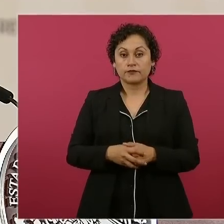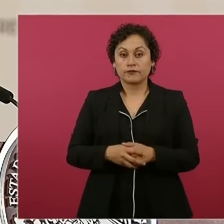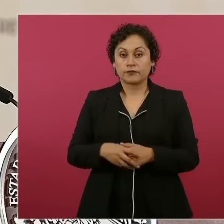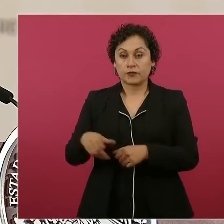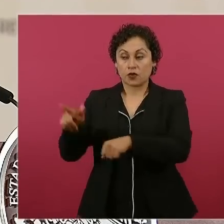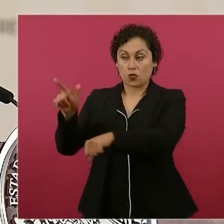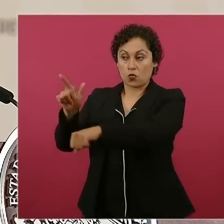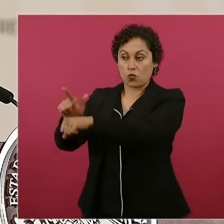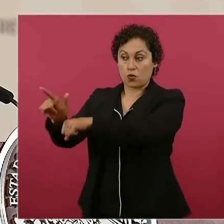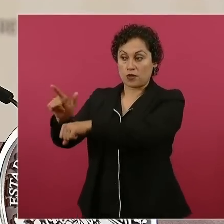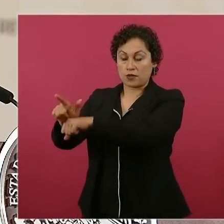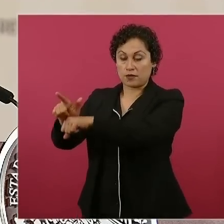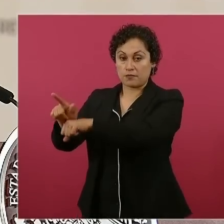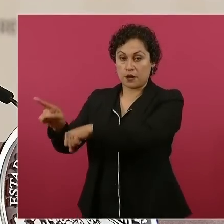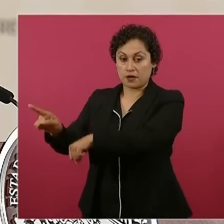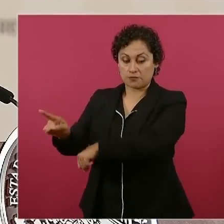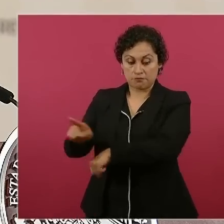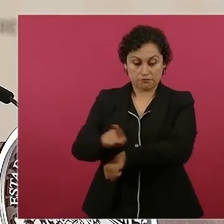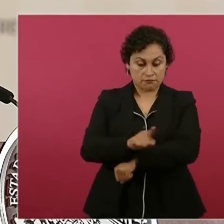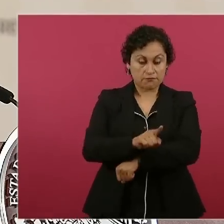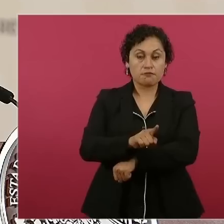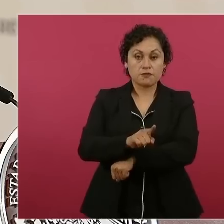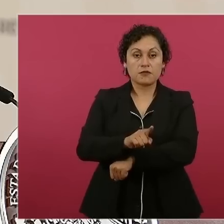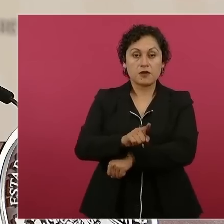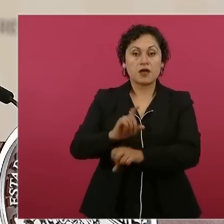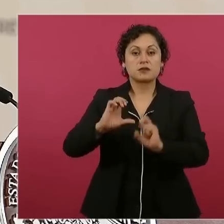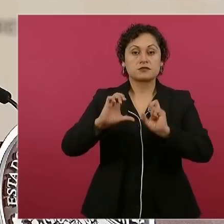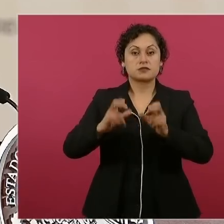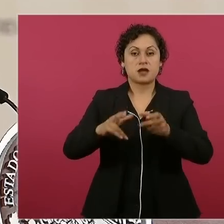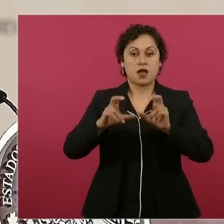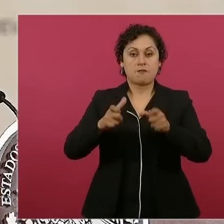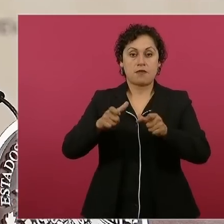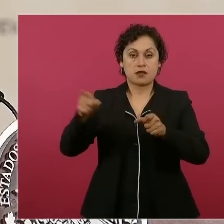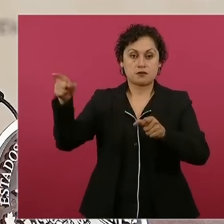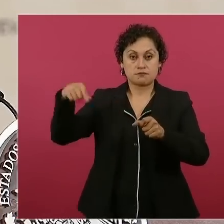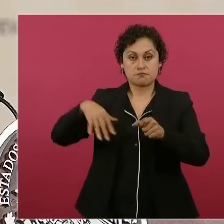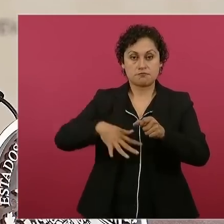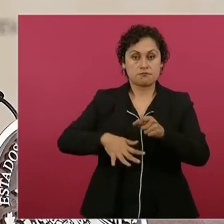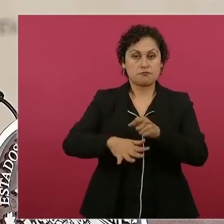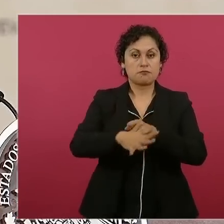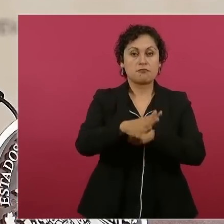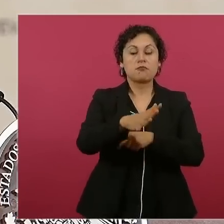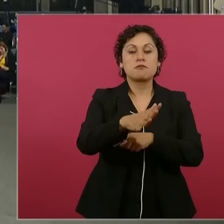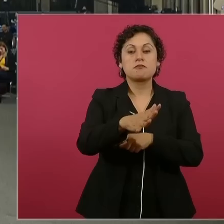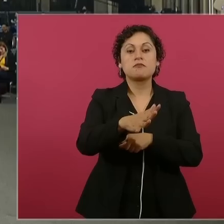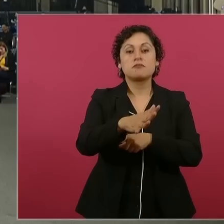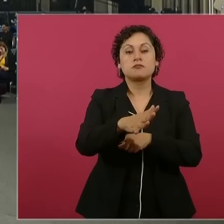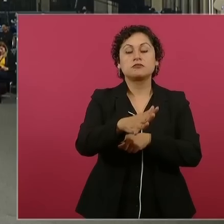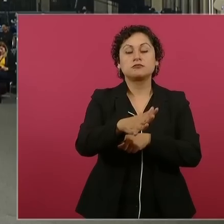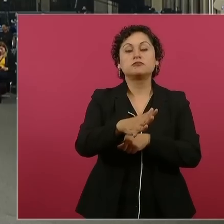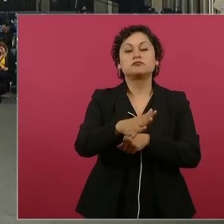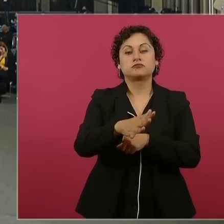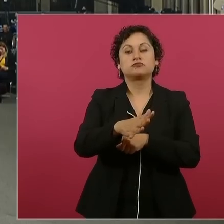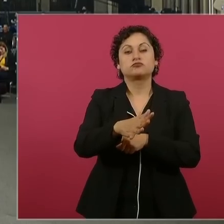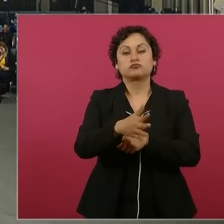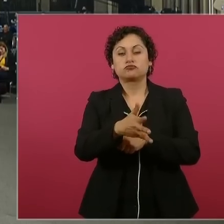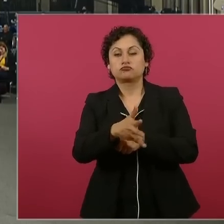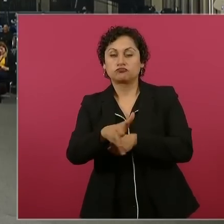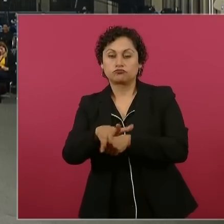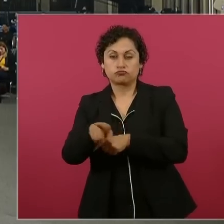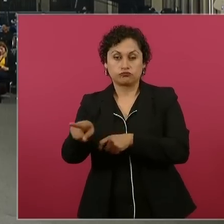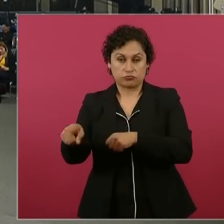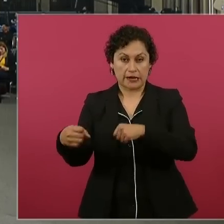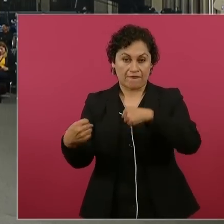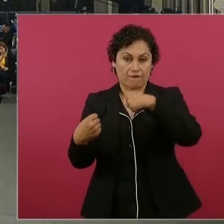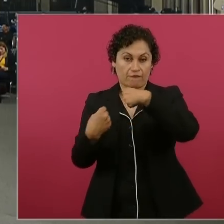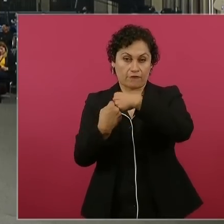Guatemala hacia México, entra por Chiapas, en un tramo importante, es